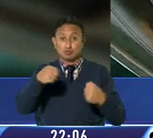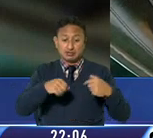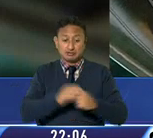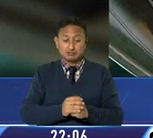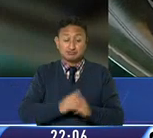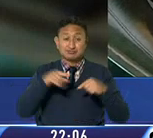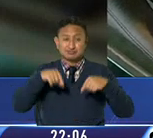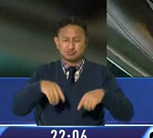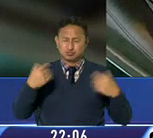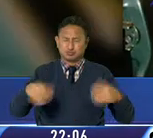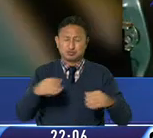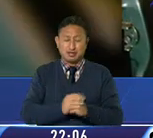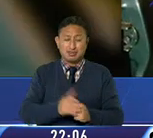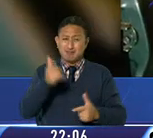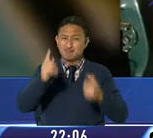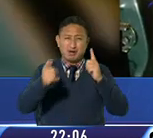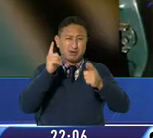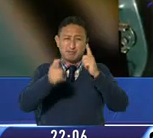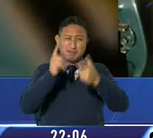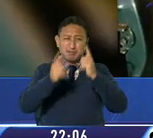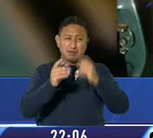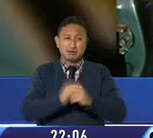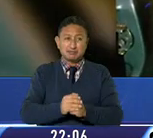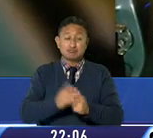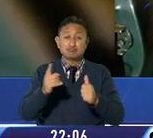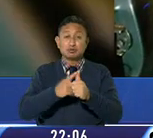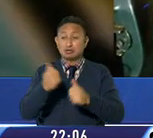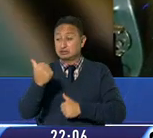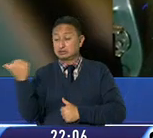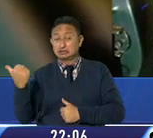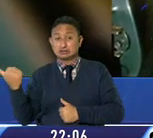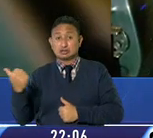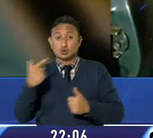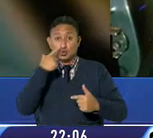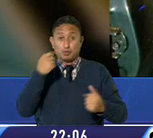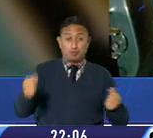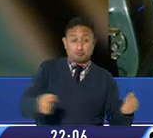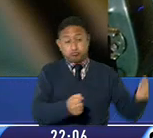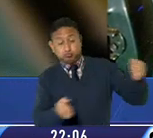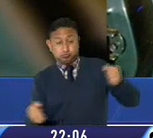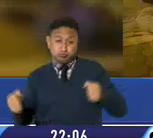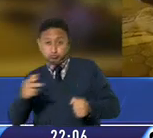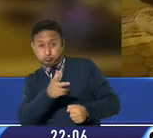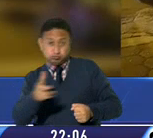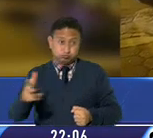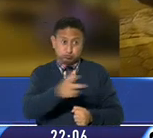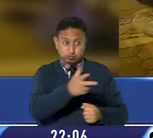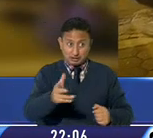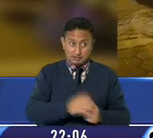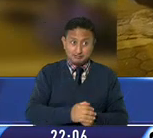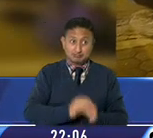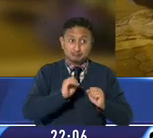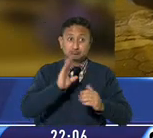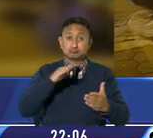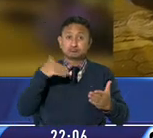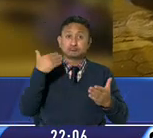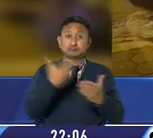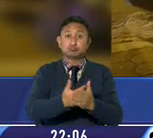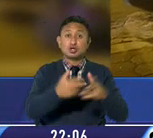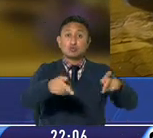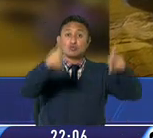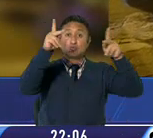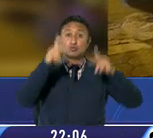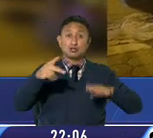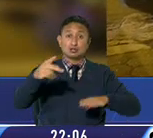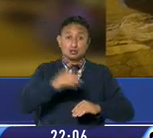de balas les puso en apuros. Primero cayó el acompañante, el chofer intentó escapar de los pistoleros, logró llegar hasta el puente de Guajaló. En